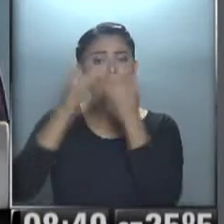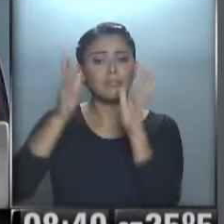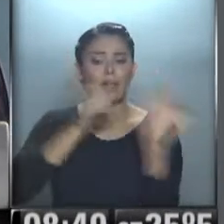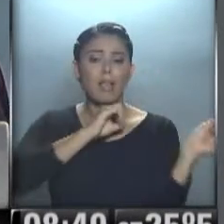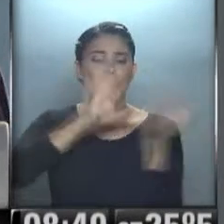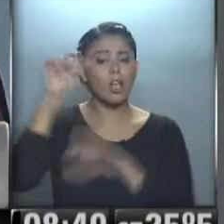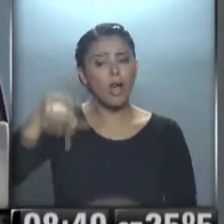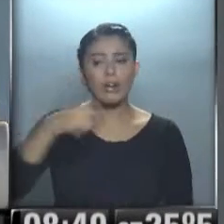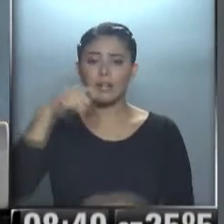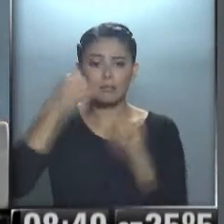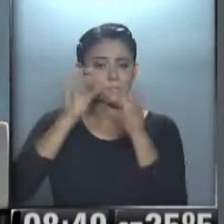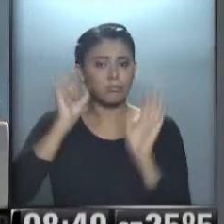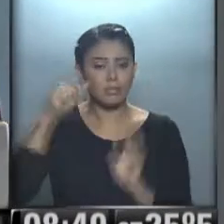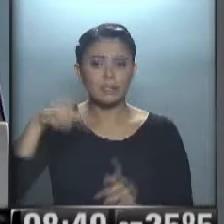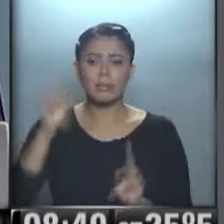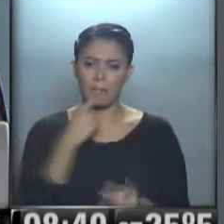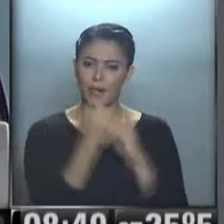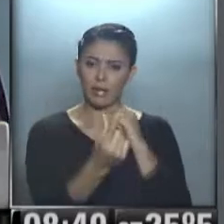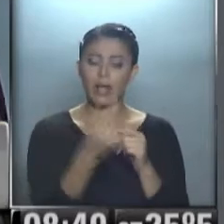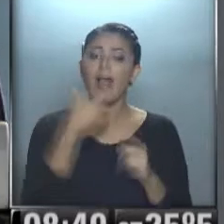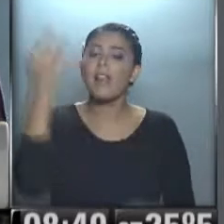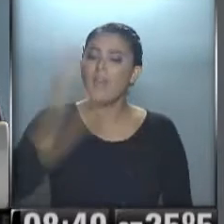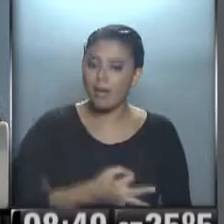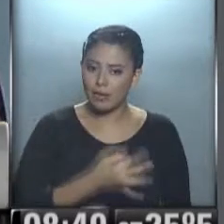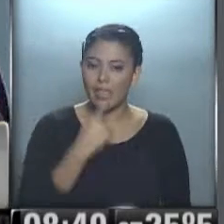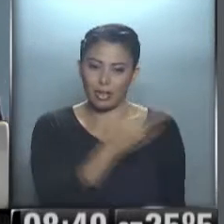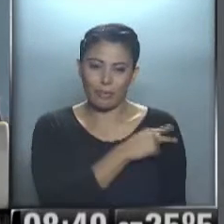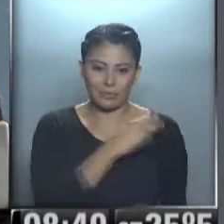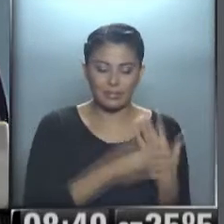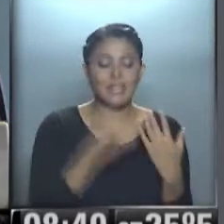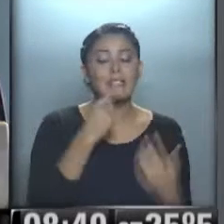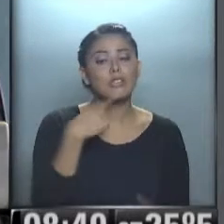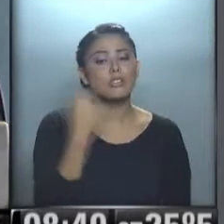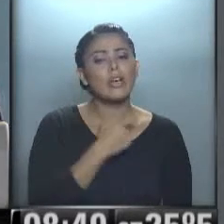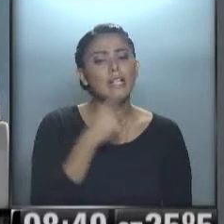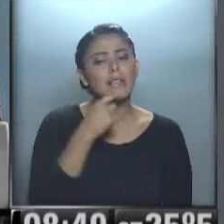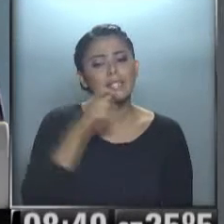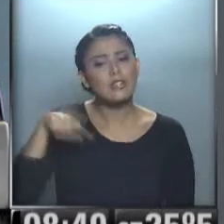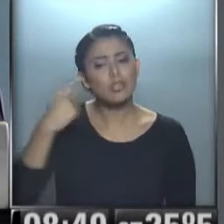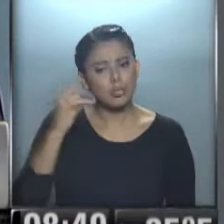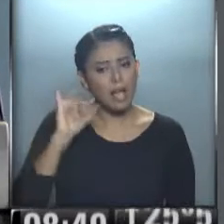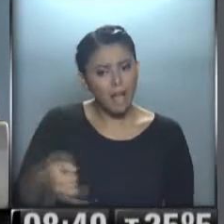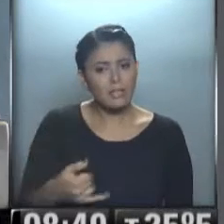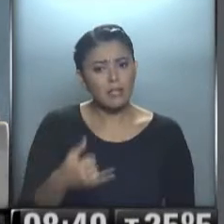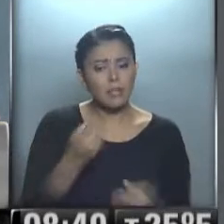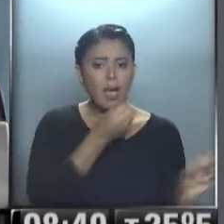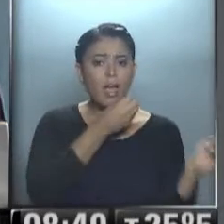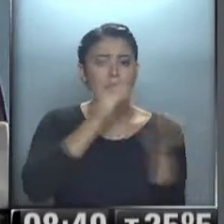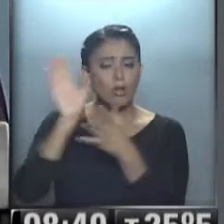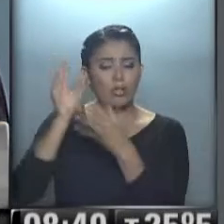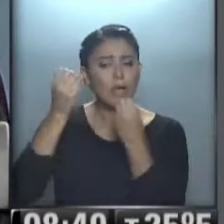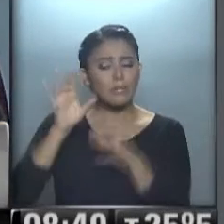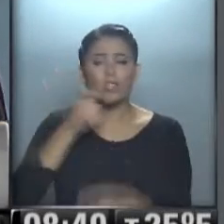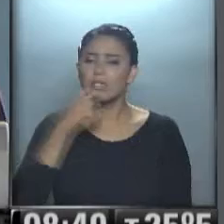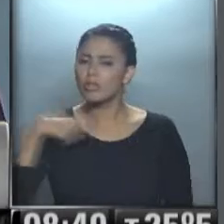también se quejan la verdad dijo capitanich es que nosotros queremos saber si estaban de acuerdo con la apertura de las exportaciones o si estaban en